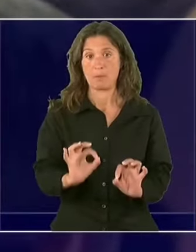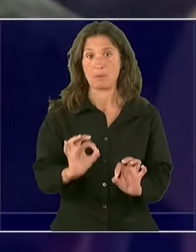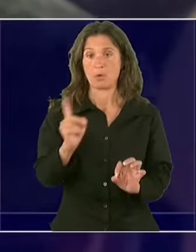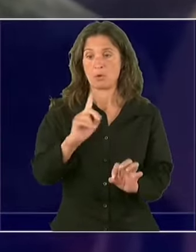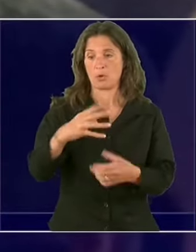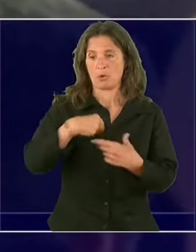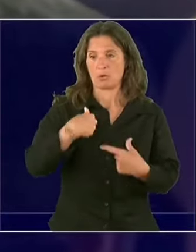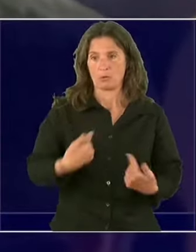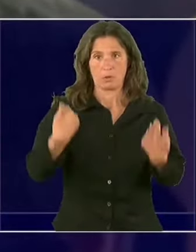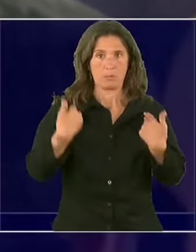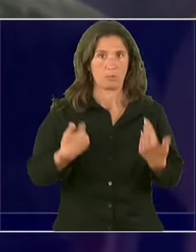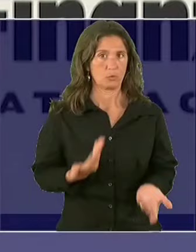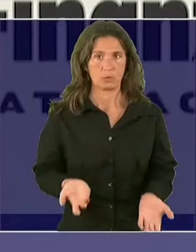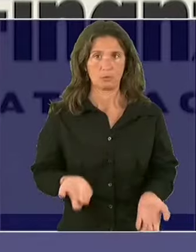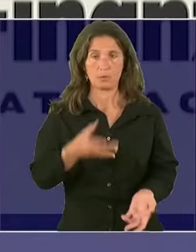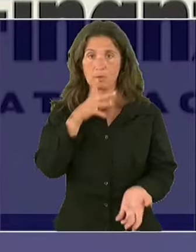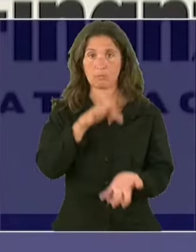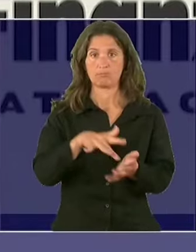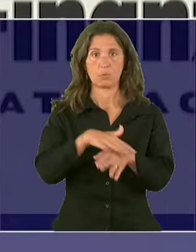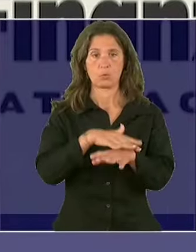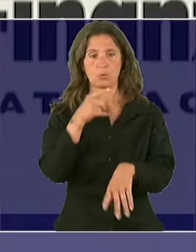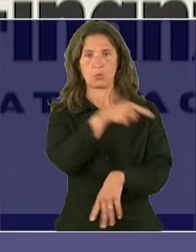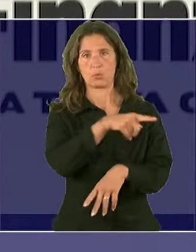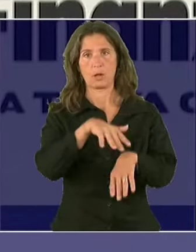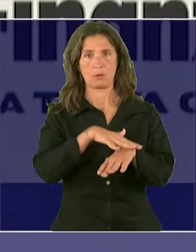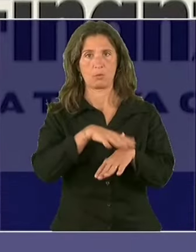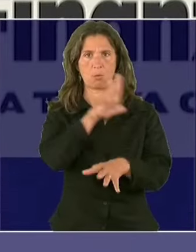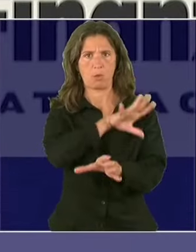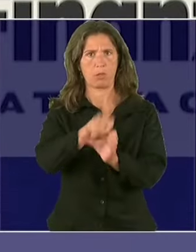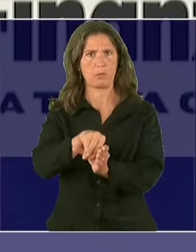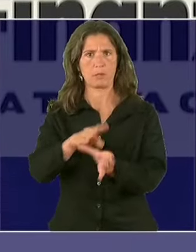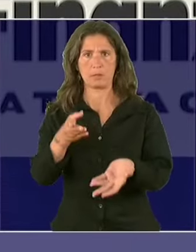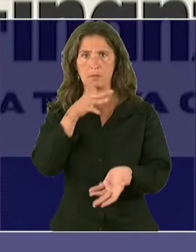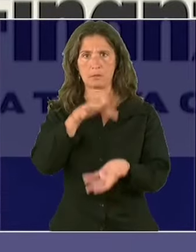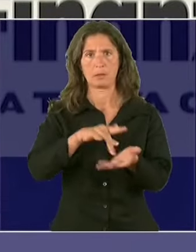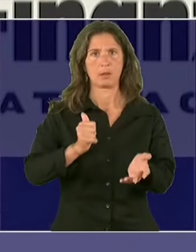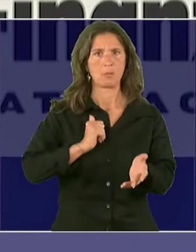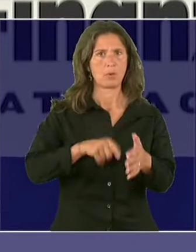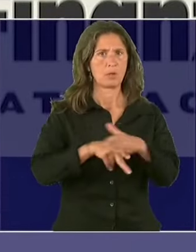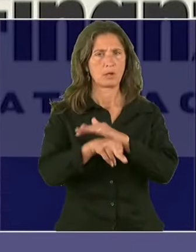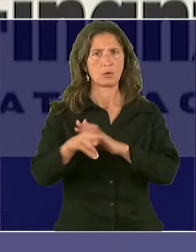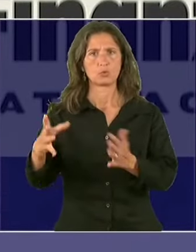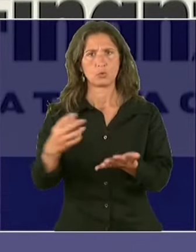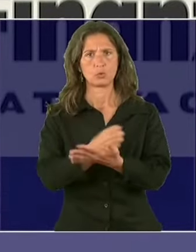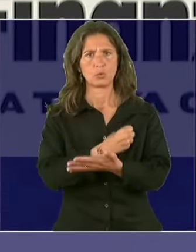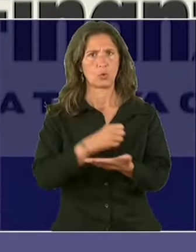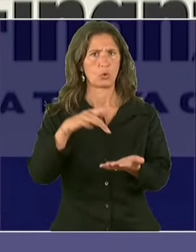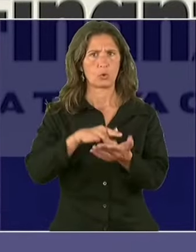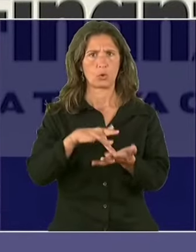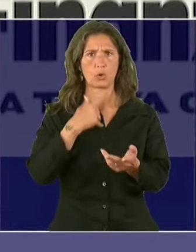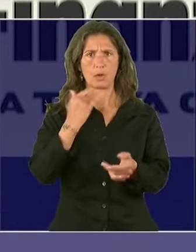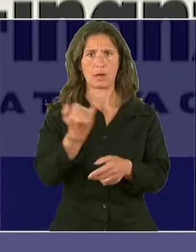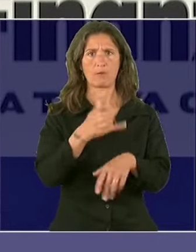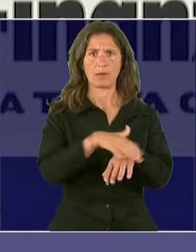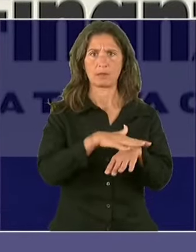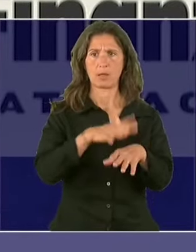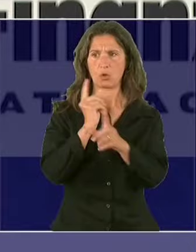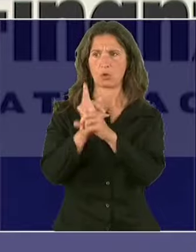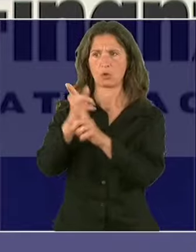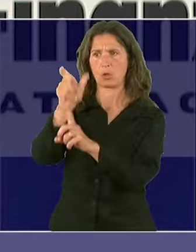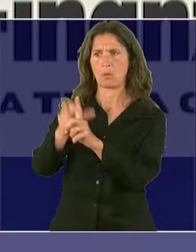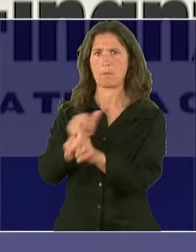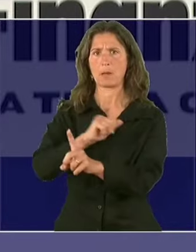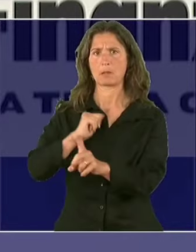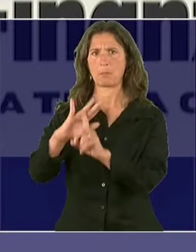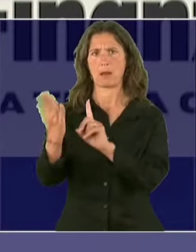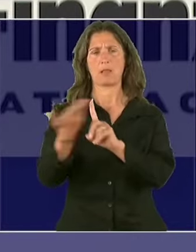gobierno de meter mano en el asunto se están utilizando todas las herramientas y los poderes del Estado contra un particular para intentar hacer daño político a un